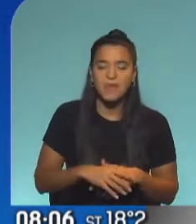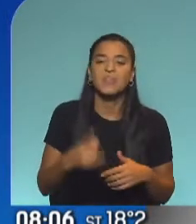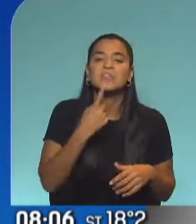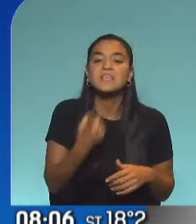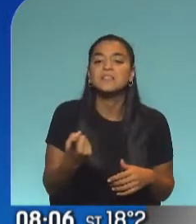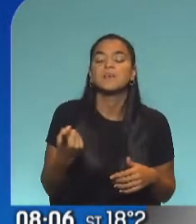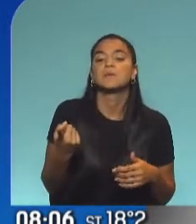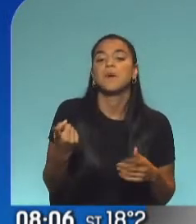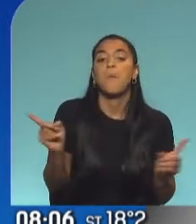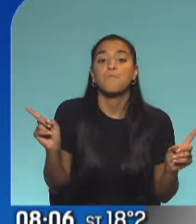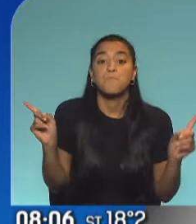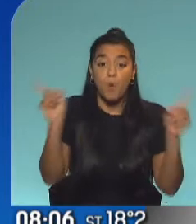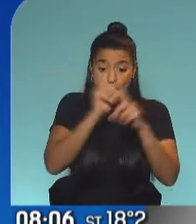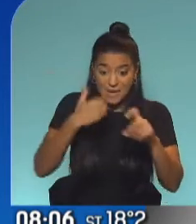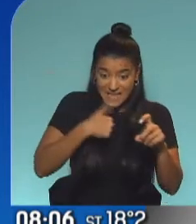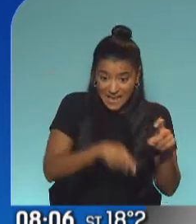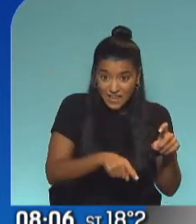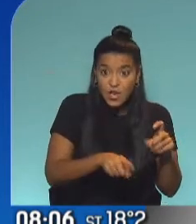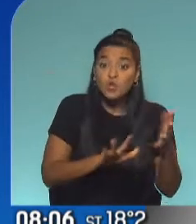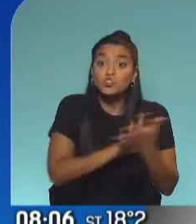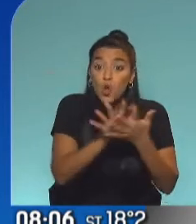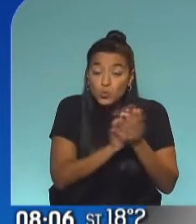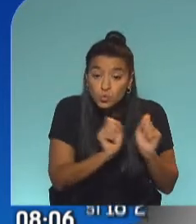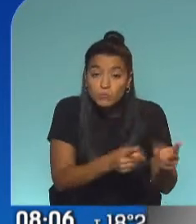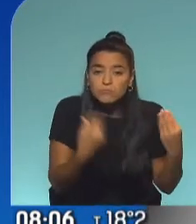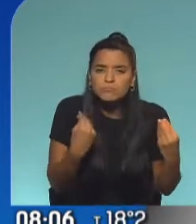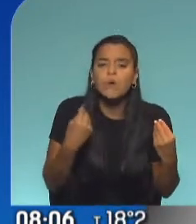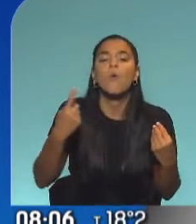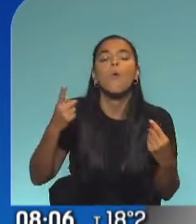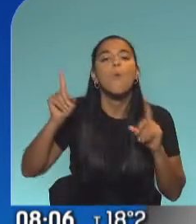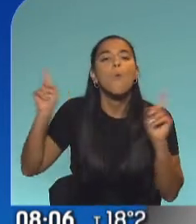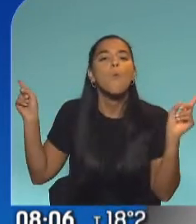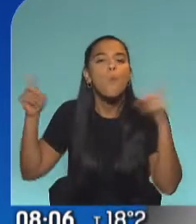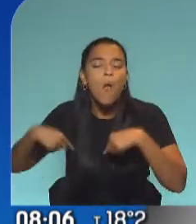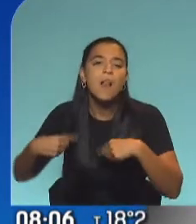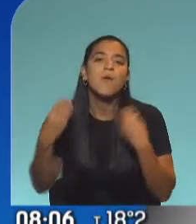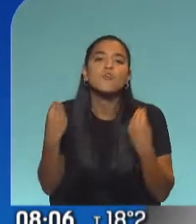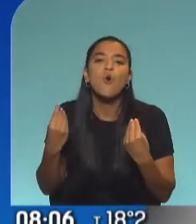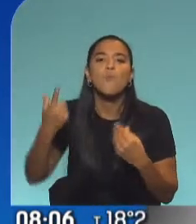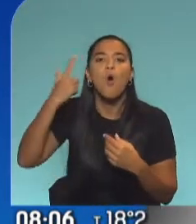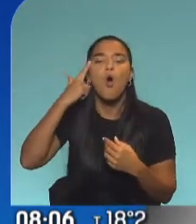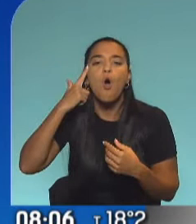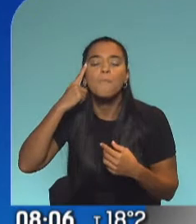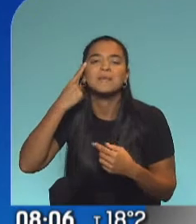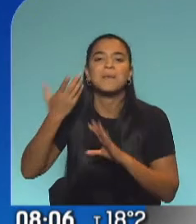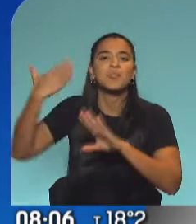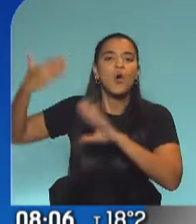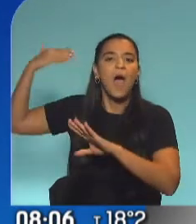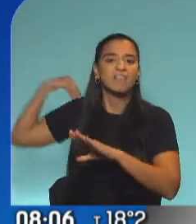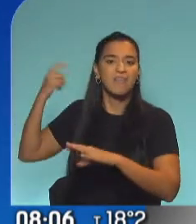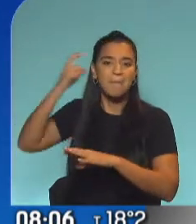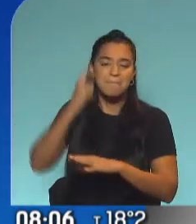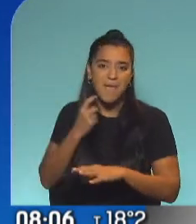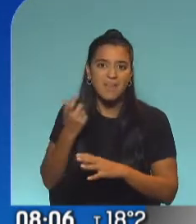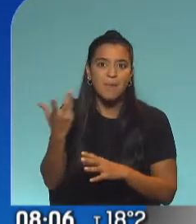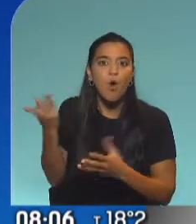es, la solución de los problemas argentinos está en retomar el rumbo de Menem en los 90. Claro, no solamente las